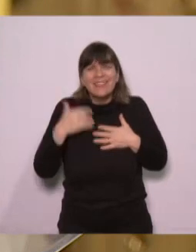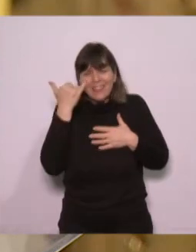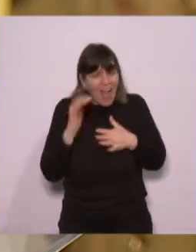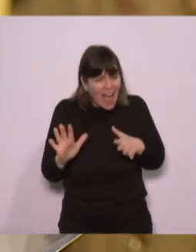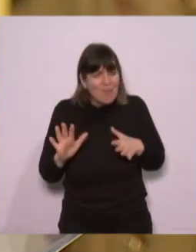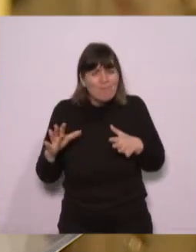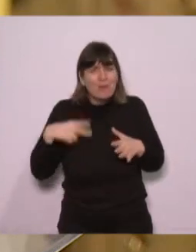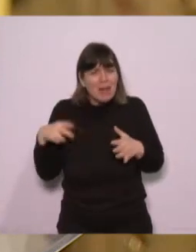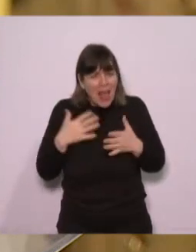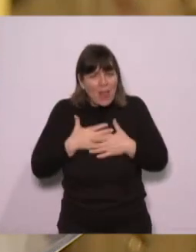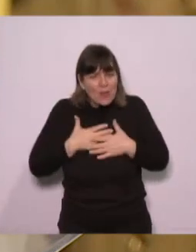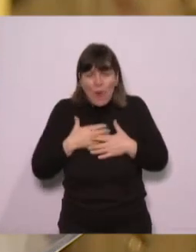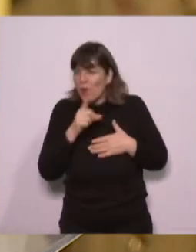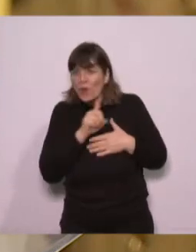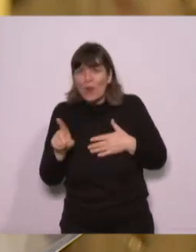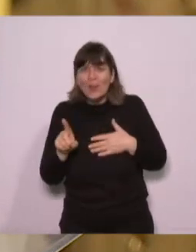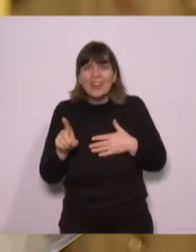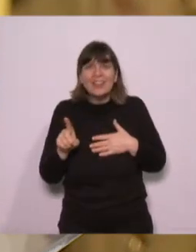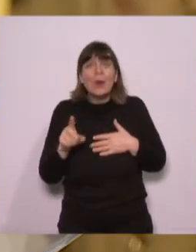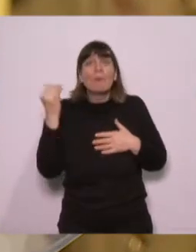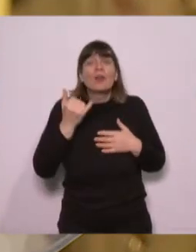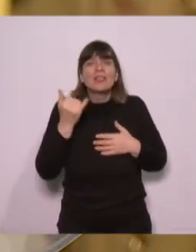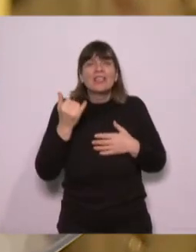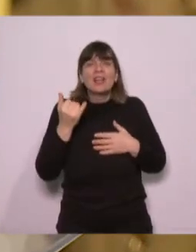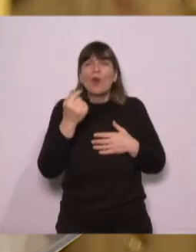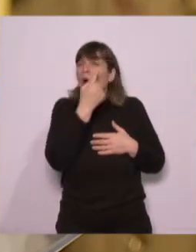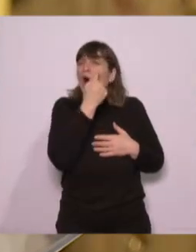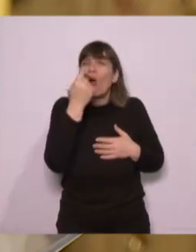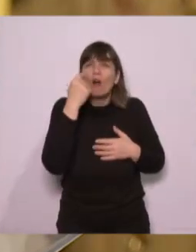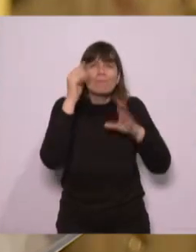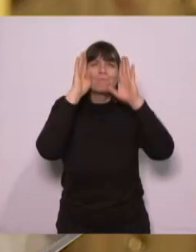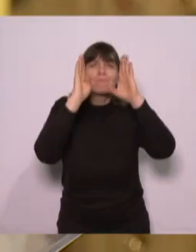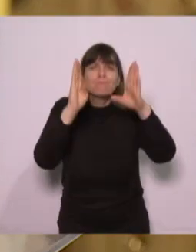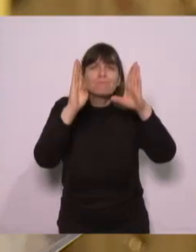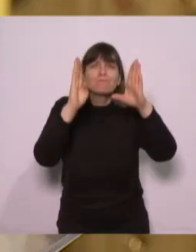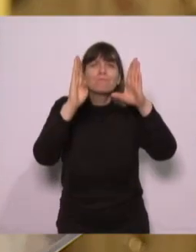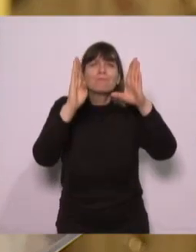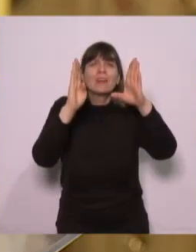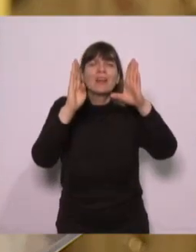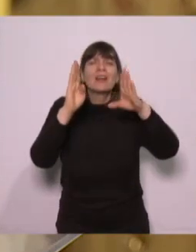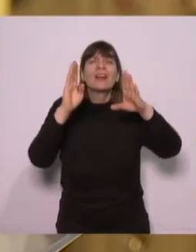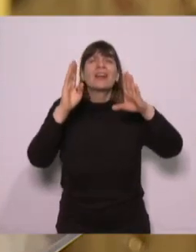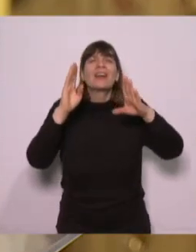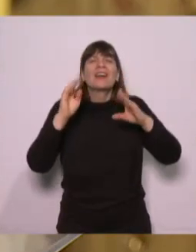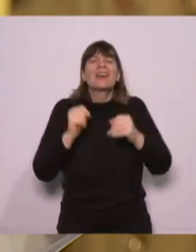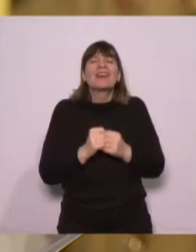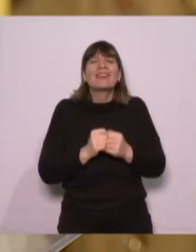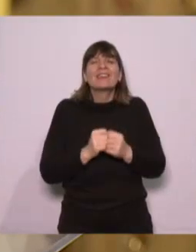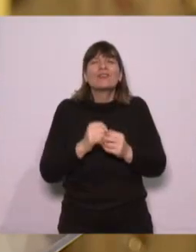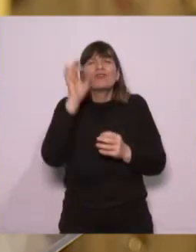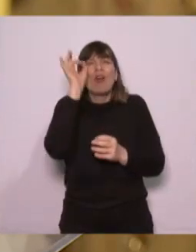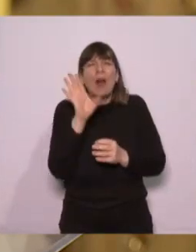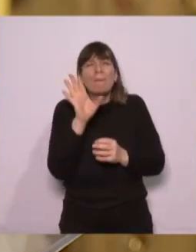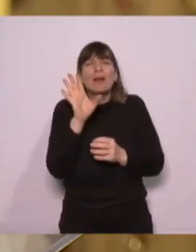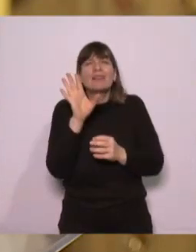¿O no? Porque tengo la vista totalmente clavada en las